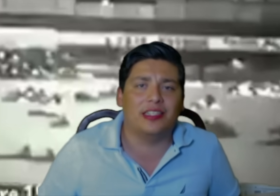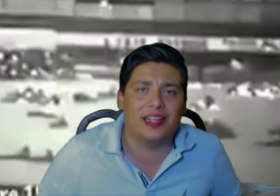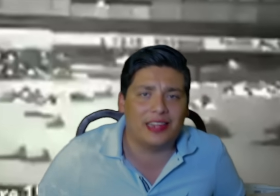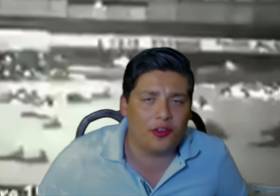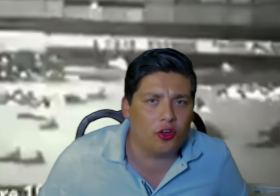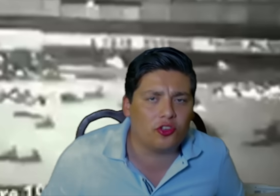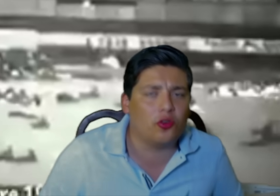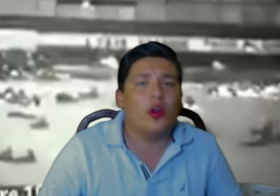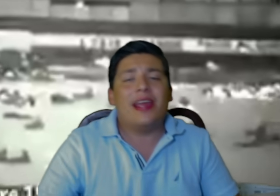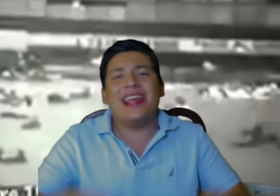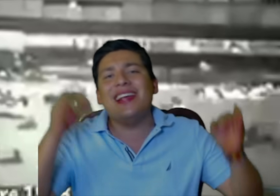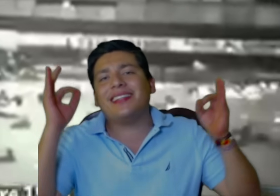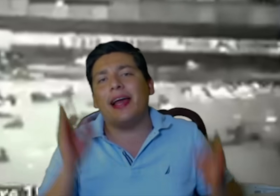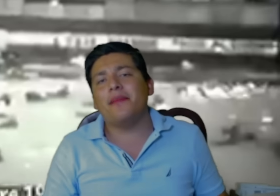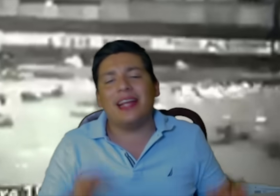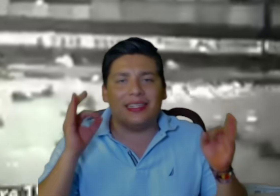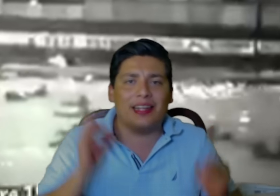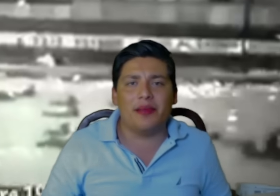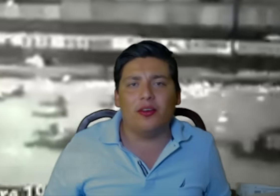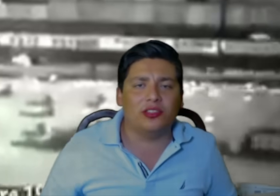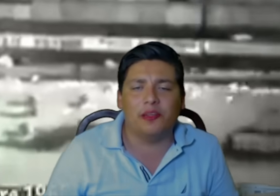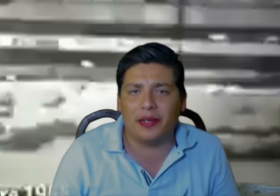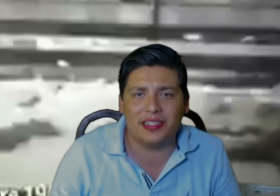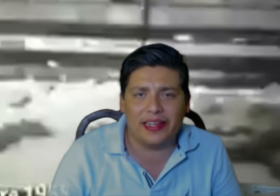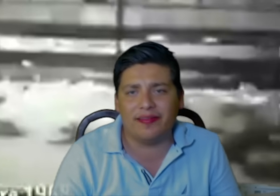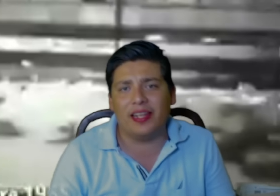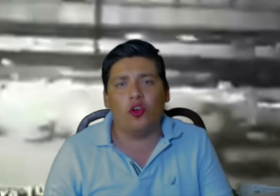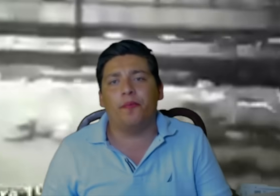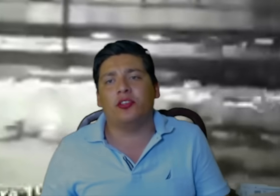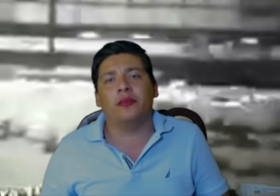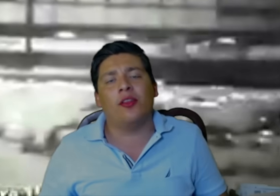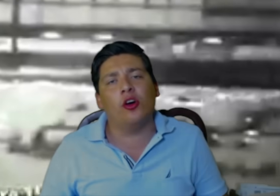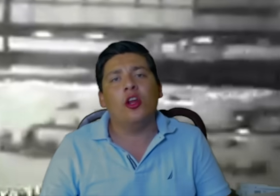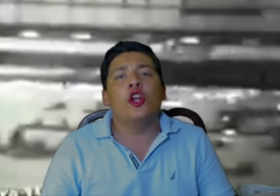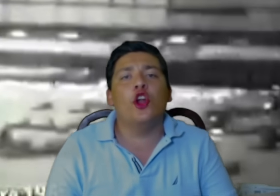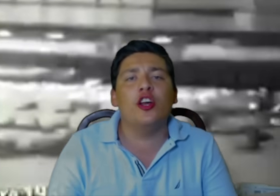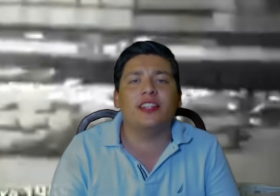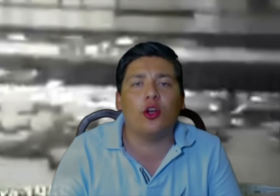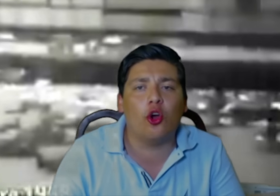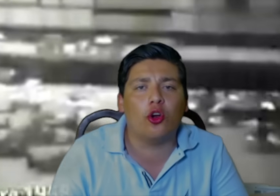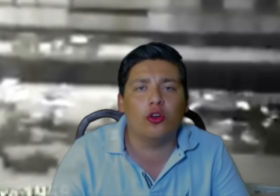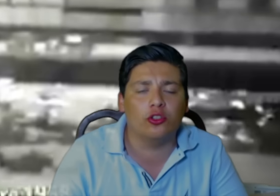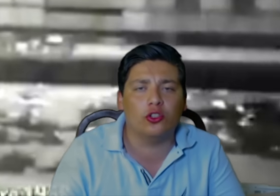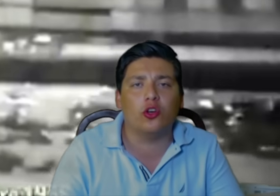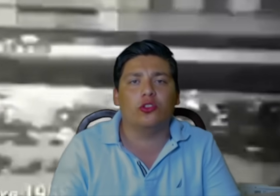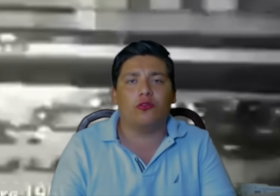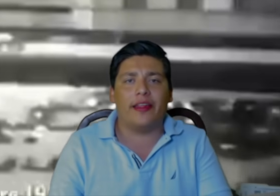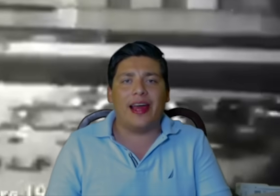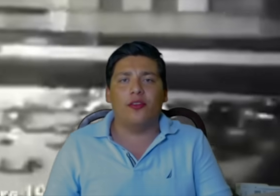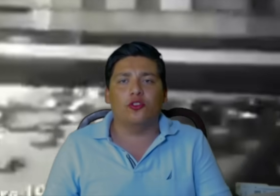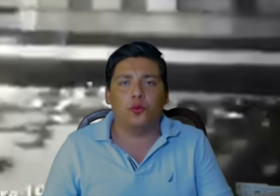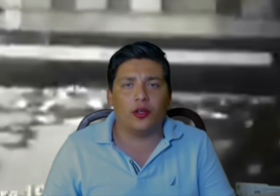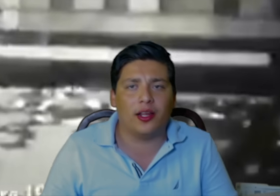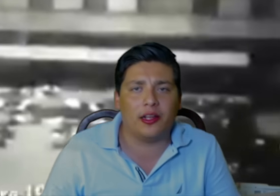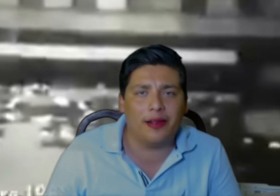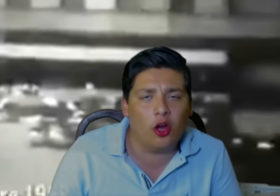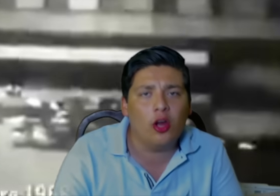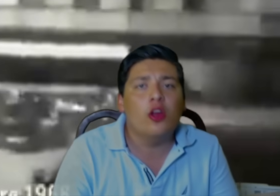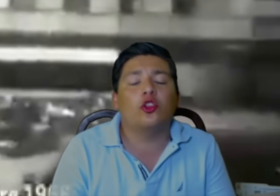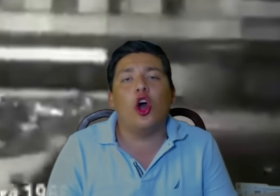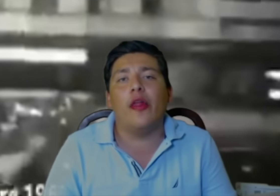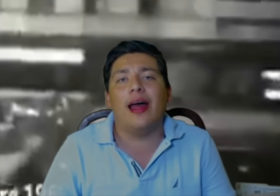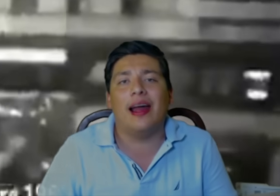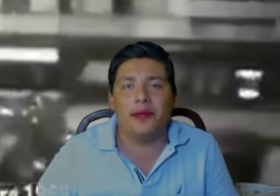año 68. Y es que, amigas y amigos, el presidente López Obrador nos dejó con los ojos cuadrados porque